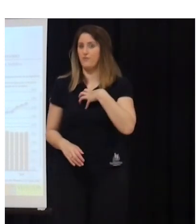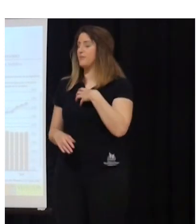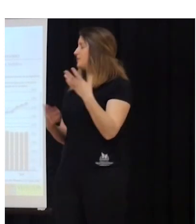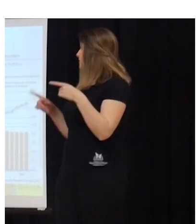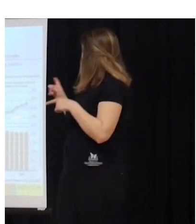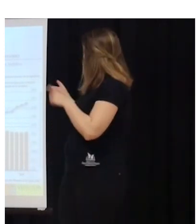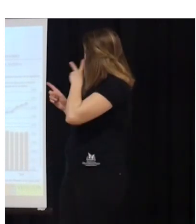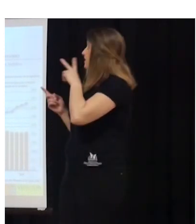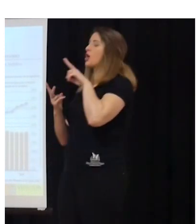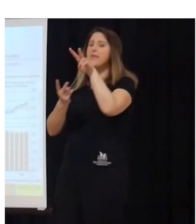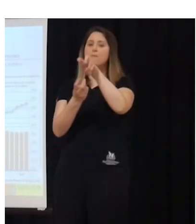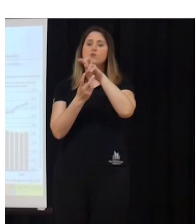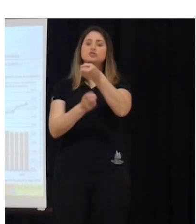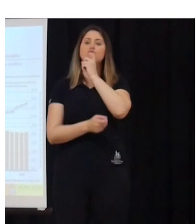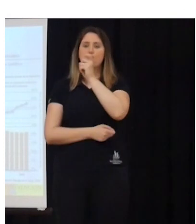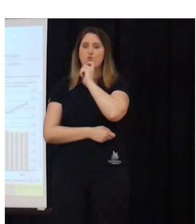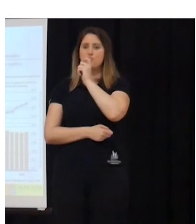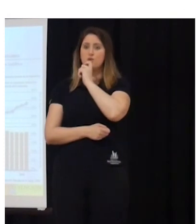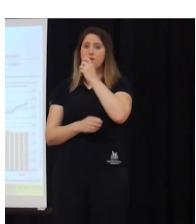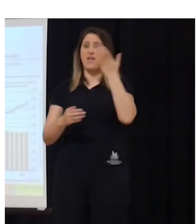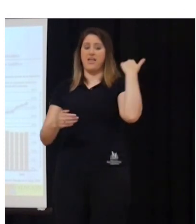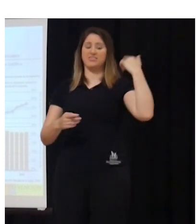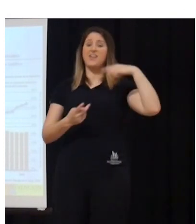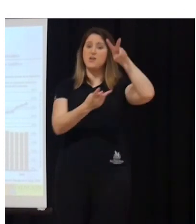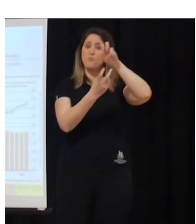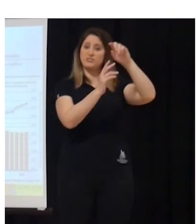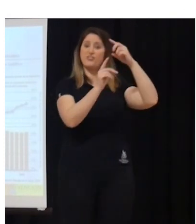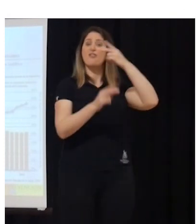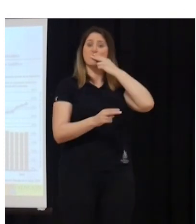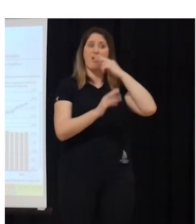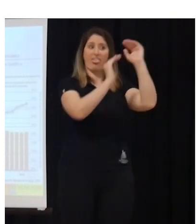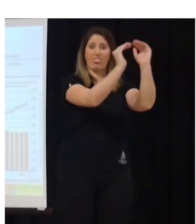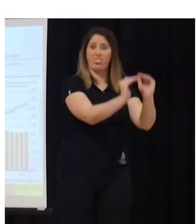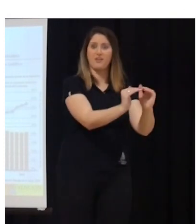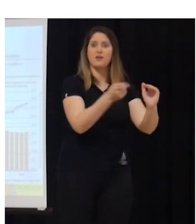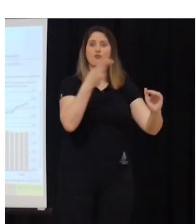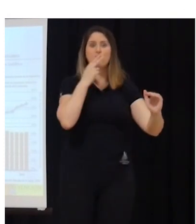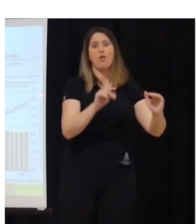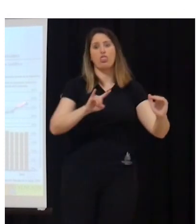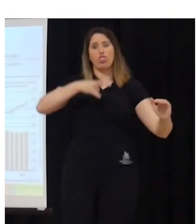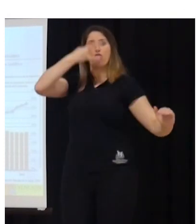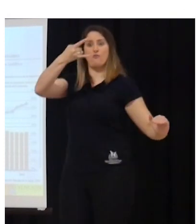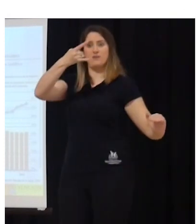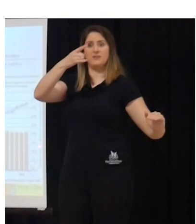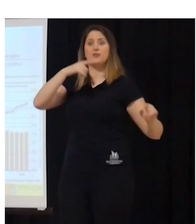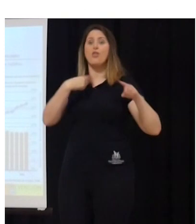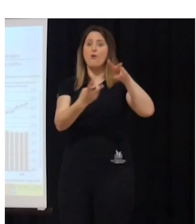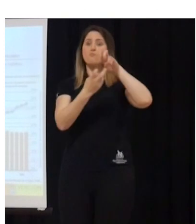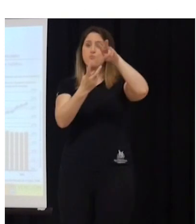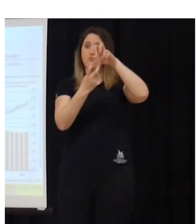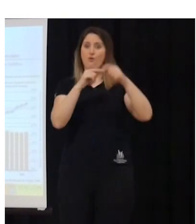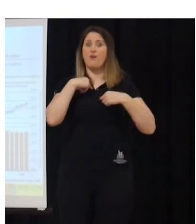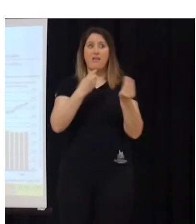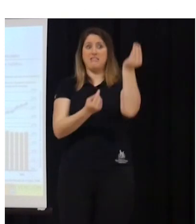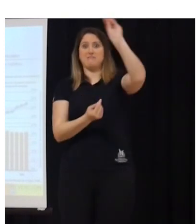los impuestos. Cuando bajaban los impuestos sobre tabaco, aumentaba el consumo. Cuando aumentaban los impuestos, bajaba